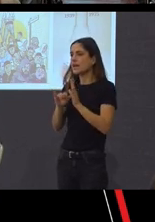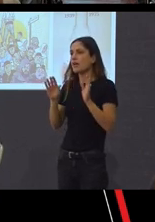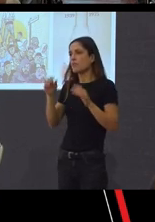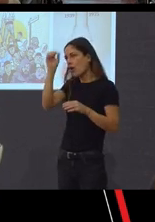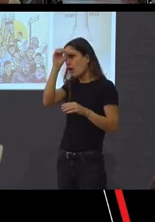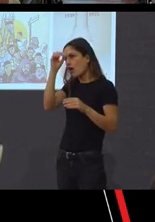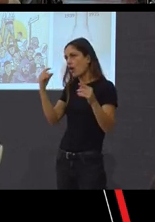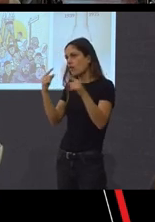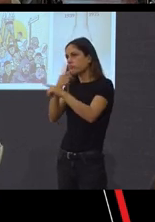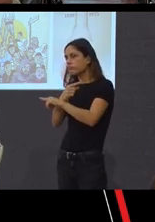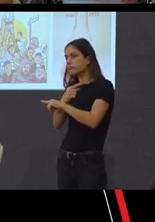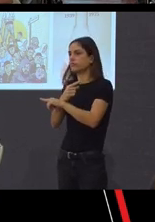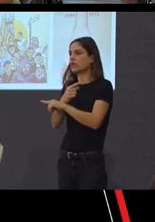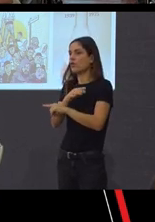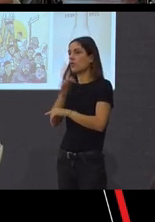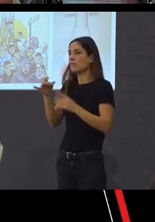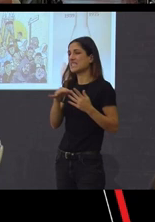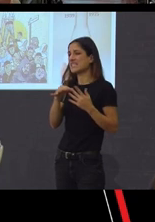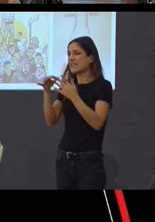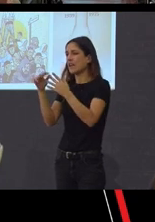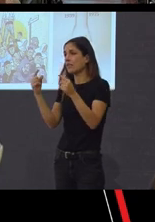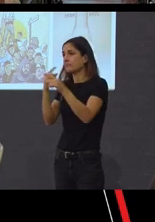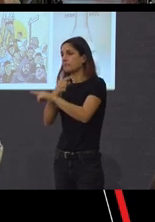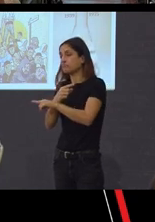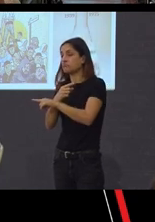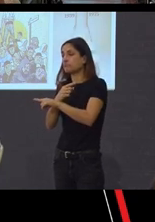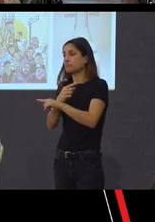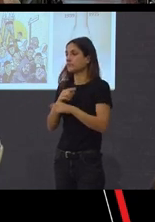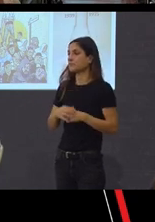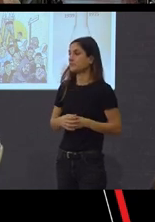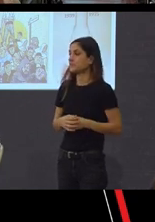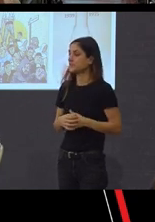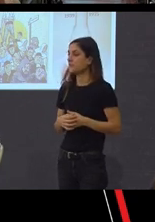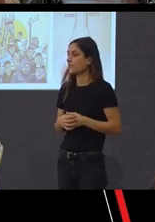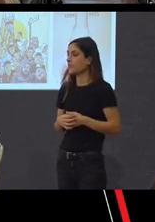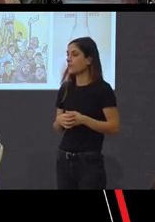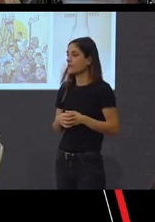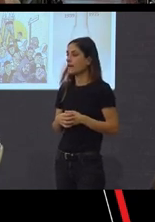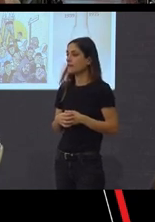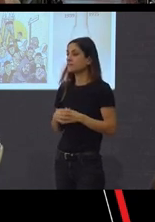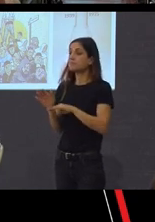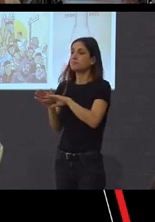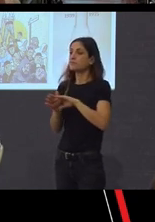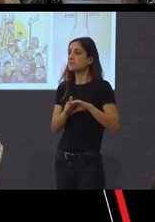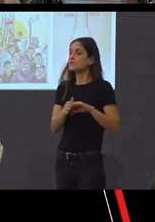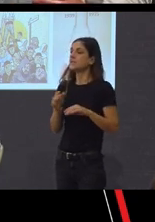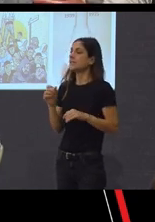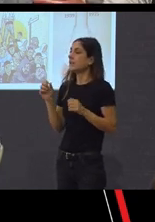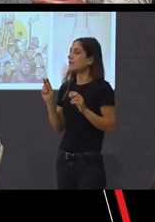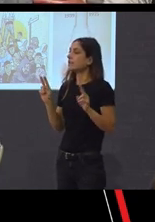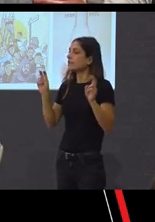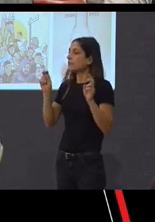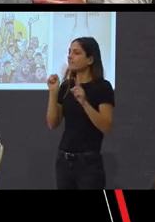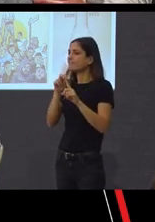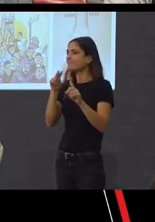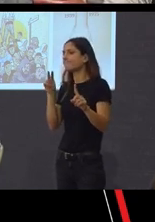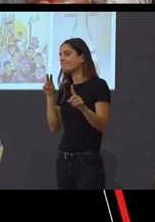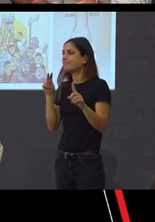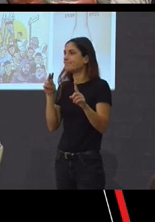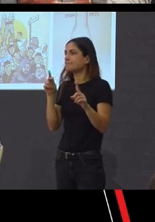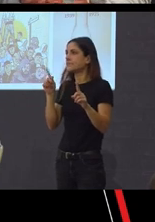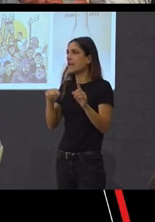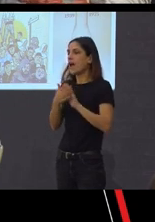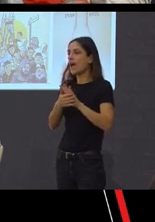sociolóxicas distintas e liderazgos distintos. Por outra parte, nesa das cuestións de perspectiva, Estamos a falar